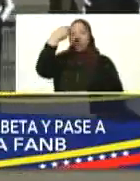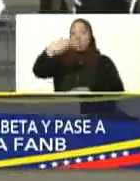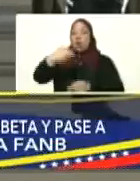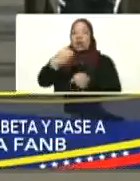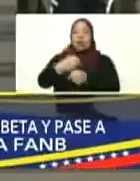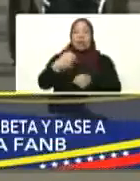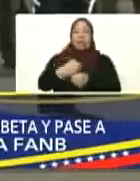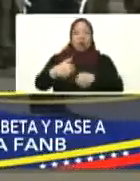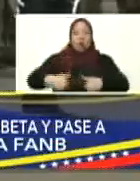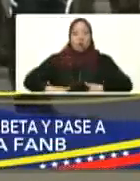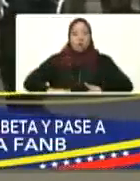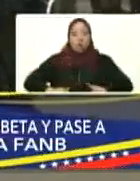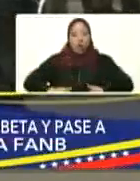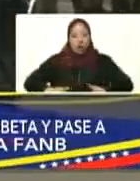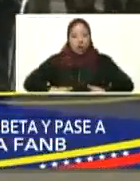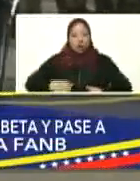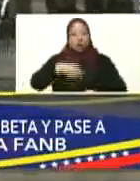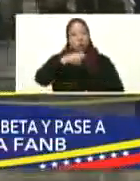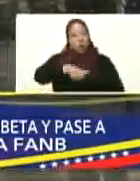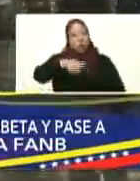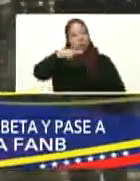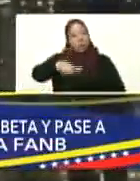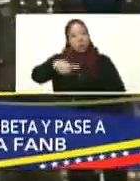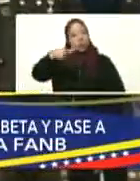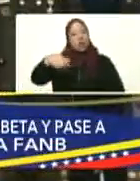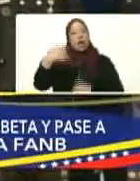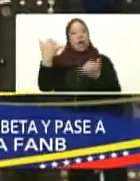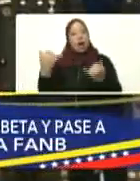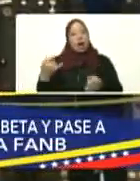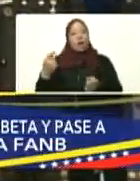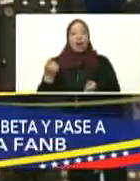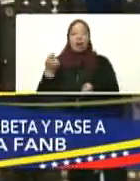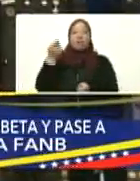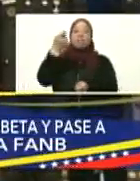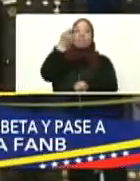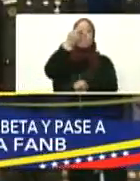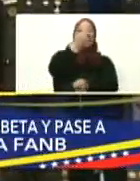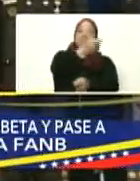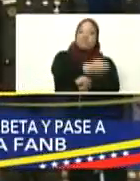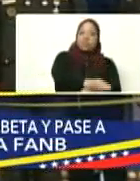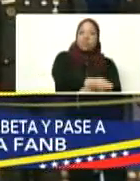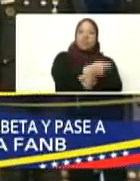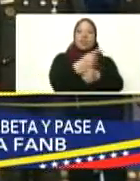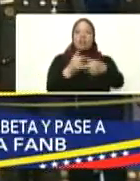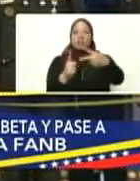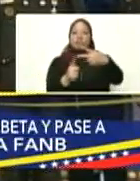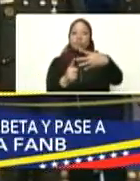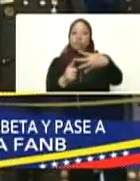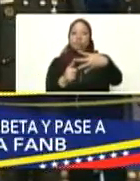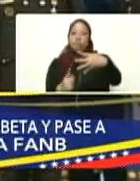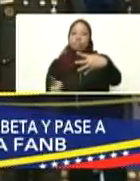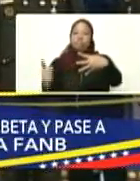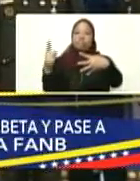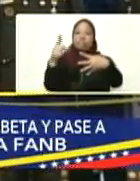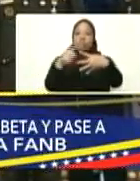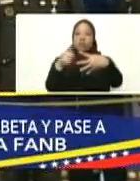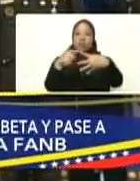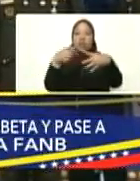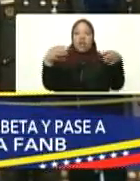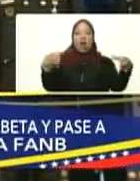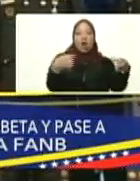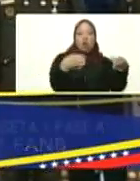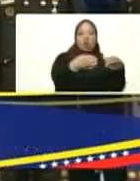dedicación, se gradúan y reciben el ascenso a tenientes y tenientes de